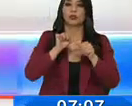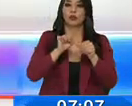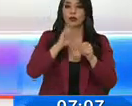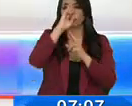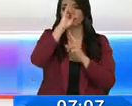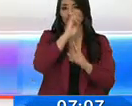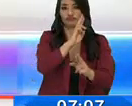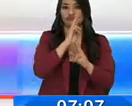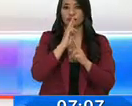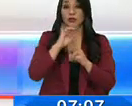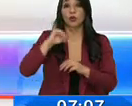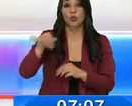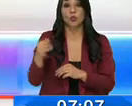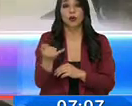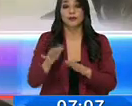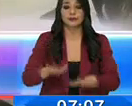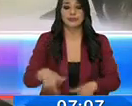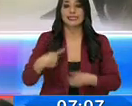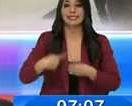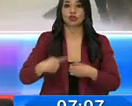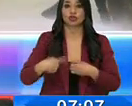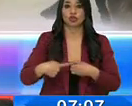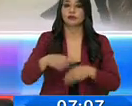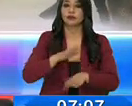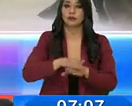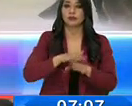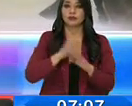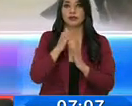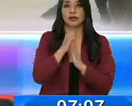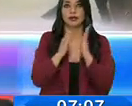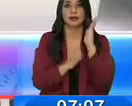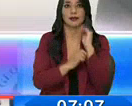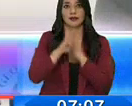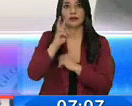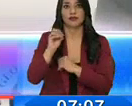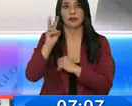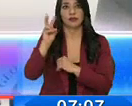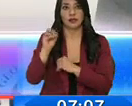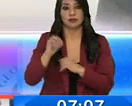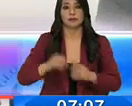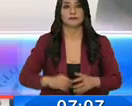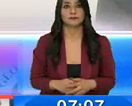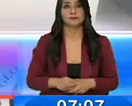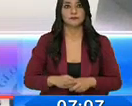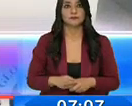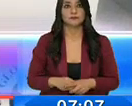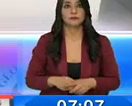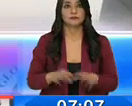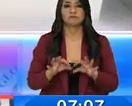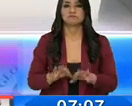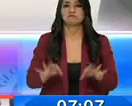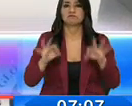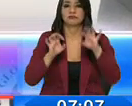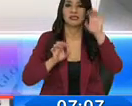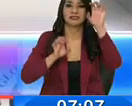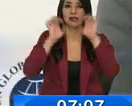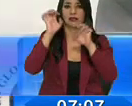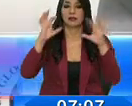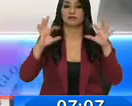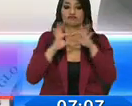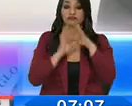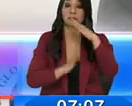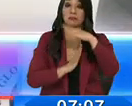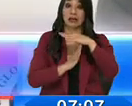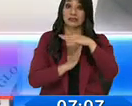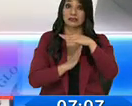se realizará este día jueves en Quito en base a la Agenda 2030. Y la mejor estrategia de consolidación de la paz y de